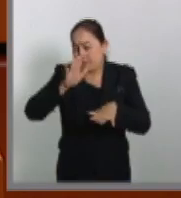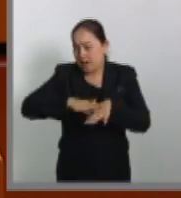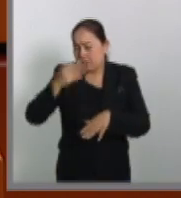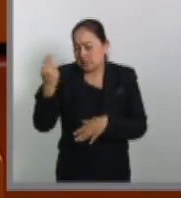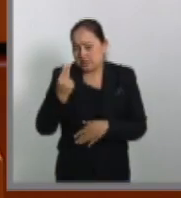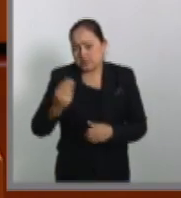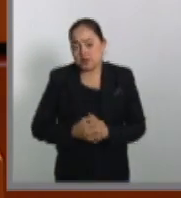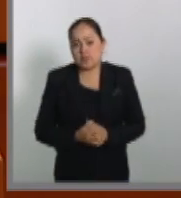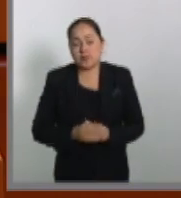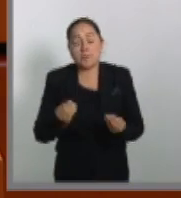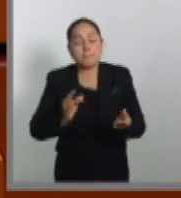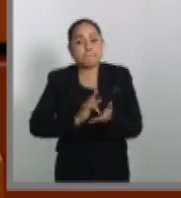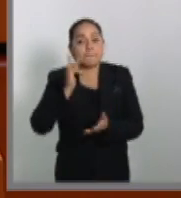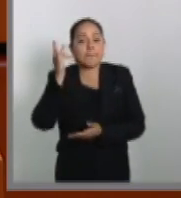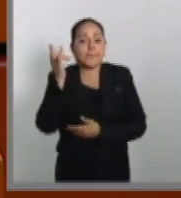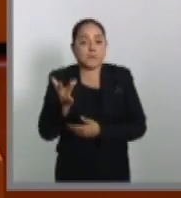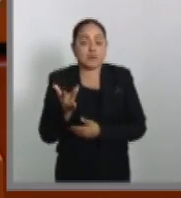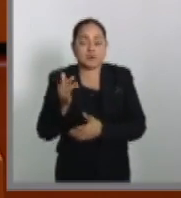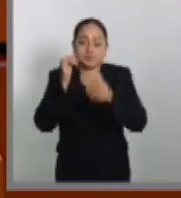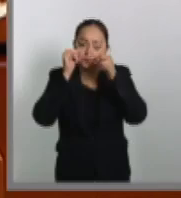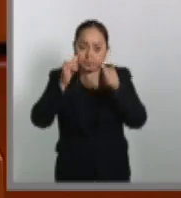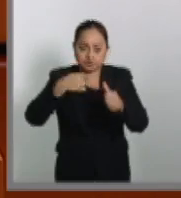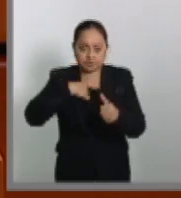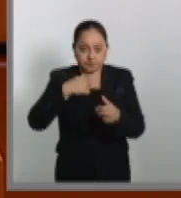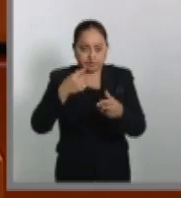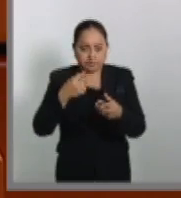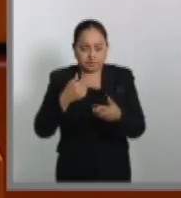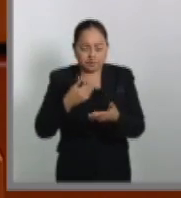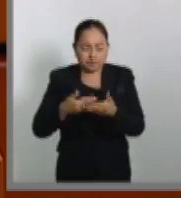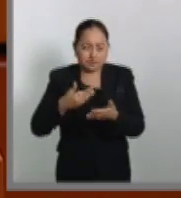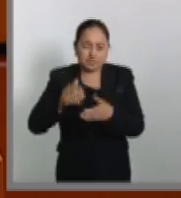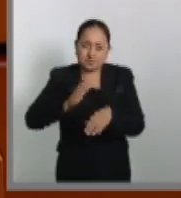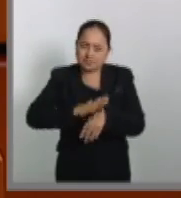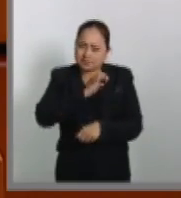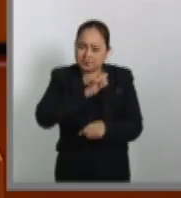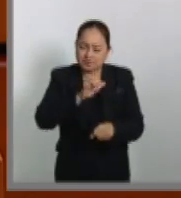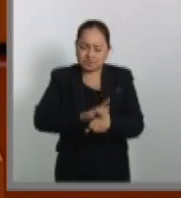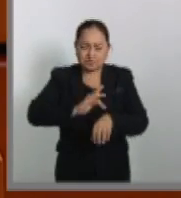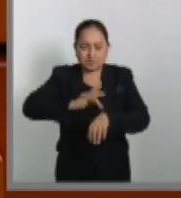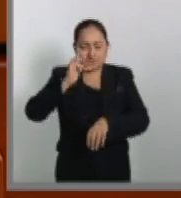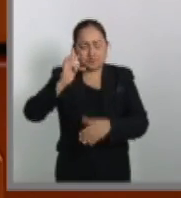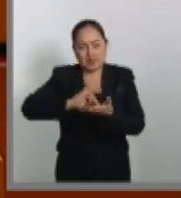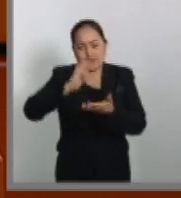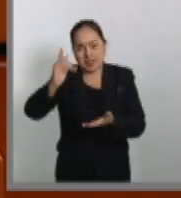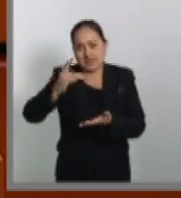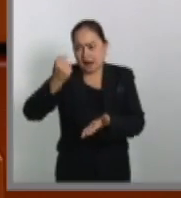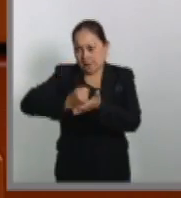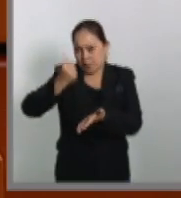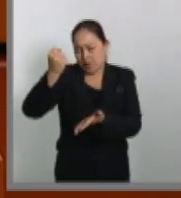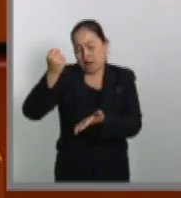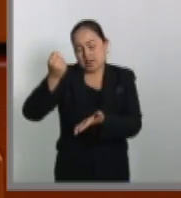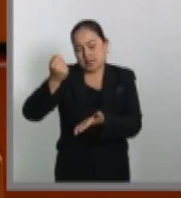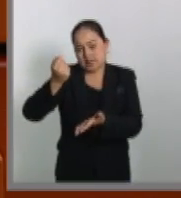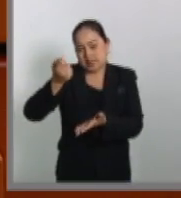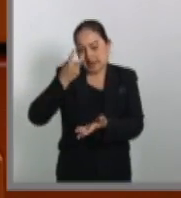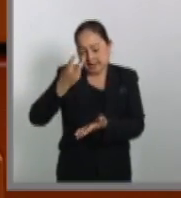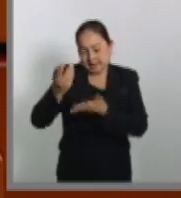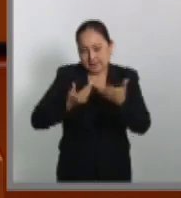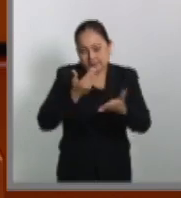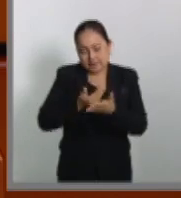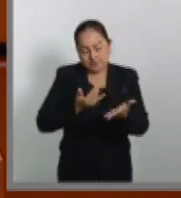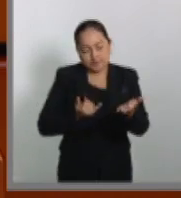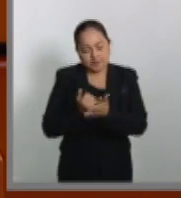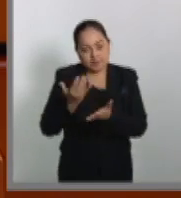necesitan. Muchas gracias por su atención, pero especialmente por su aprobación, seguramente a esta minuta.